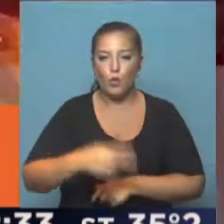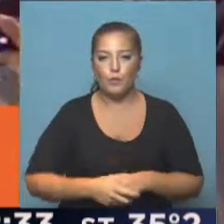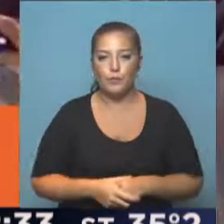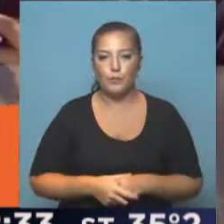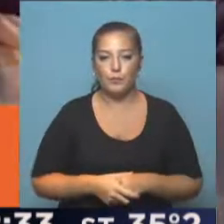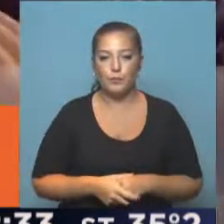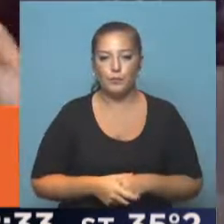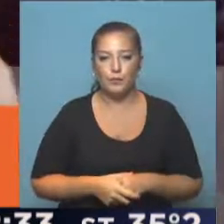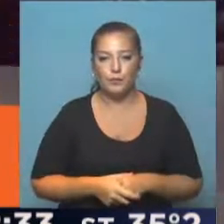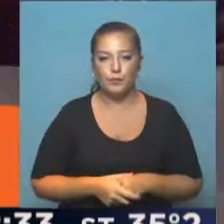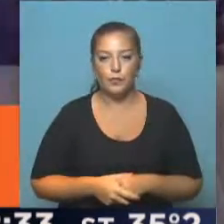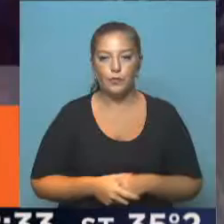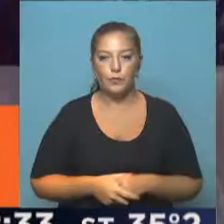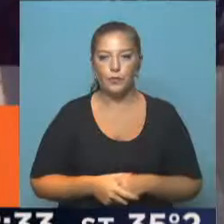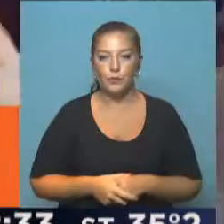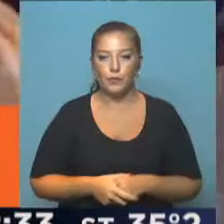vuelta.